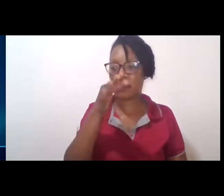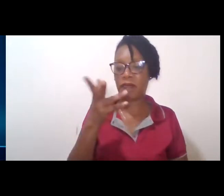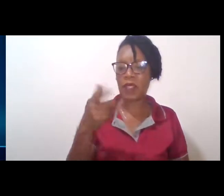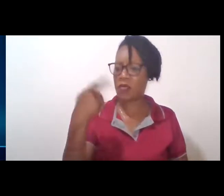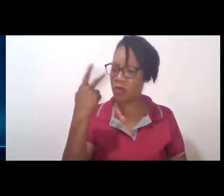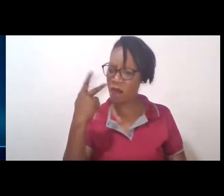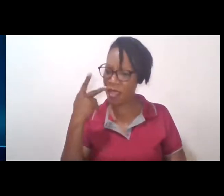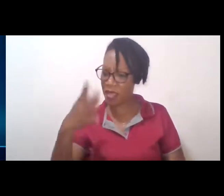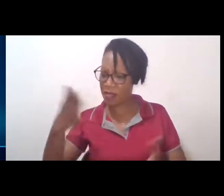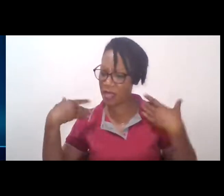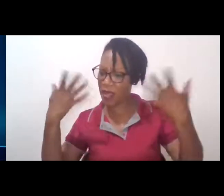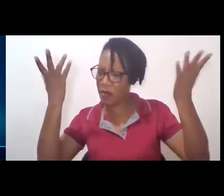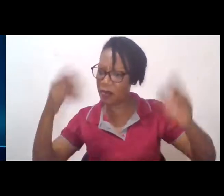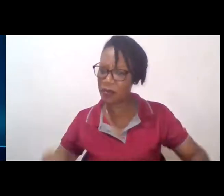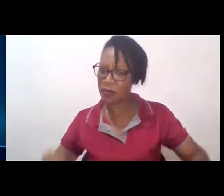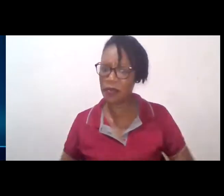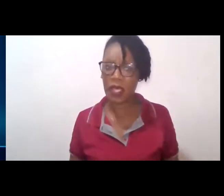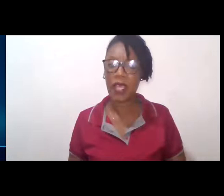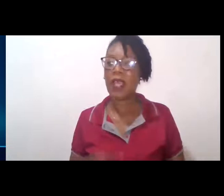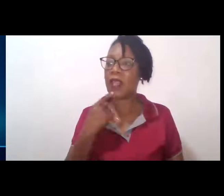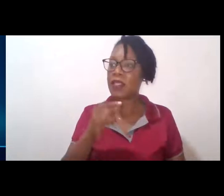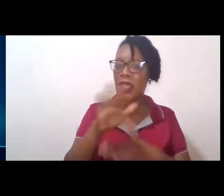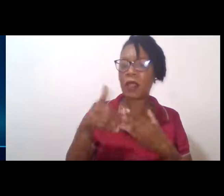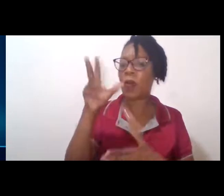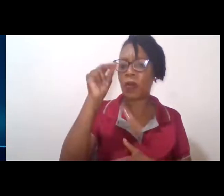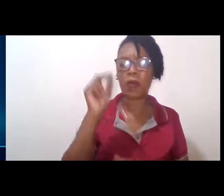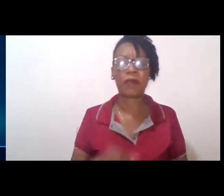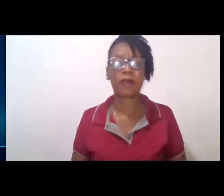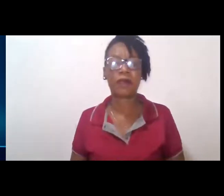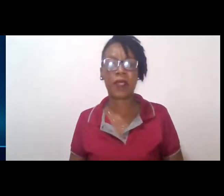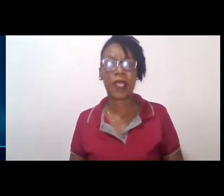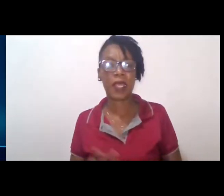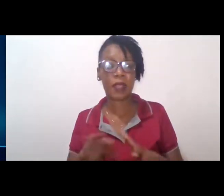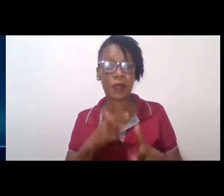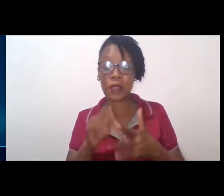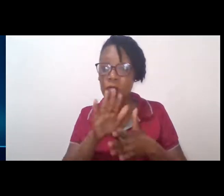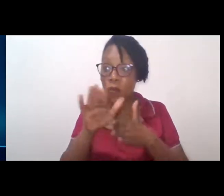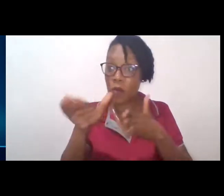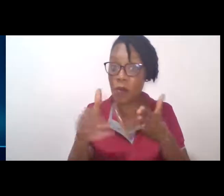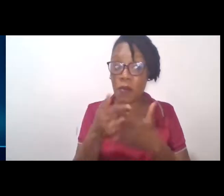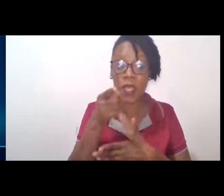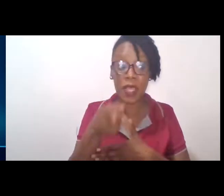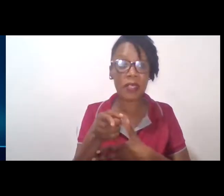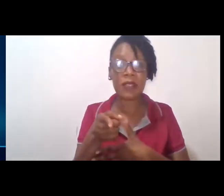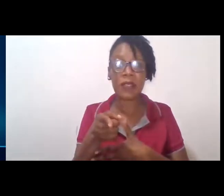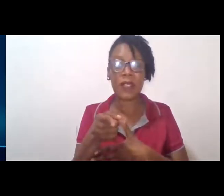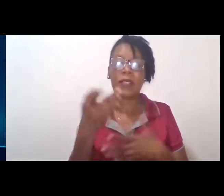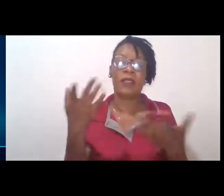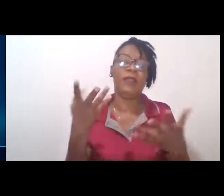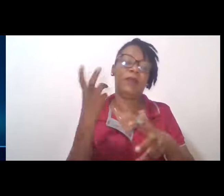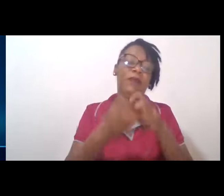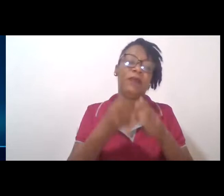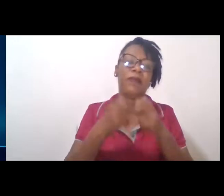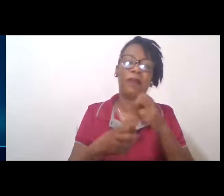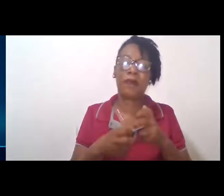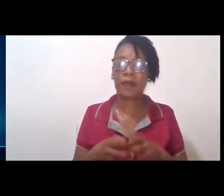Y él le dijo que no. Todo eso desencadenó una crisis. ¿Y la crisis tenía que darse? No tenía que darse.